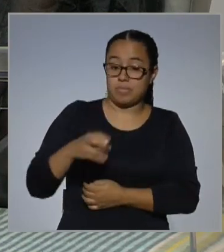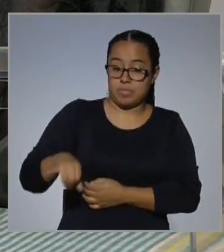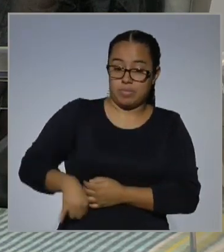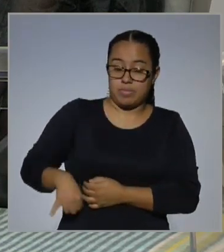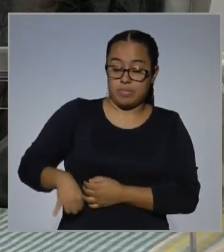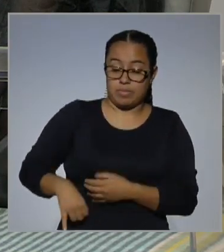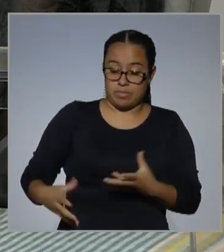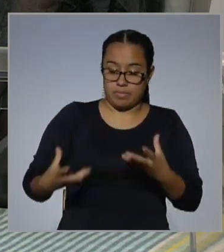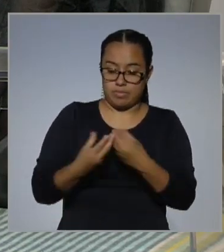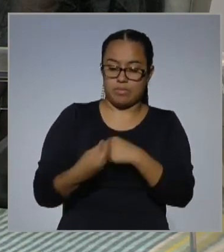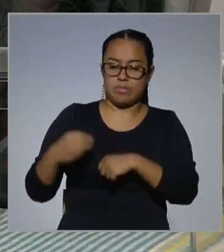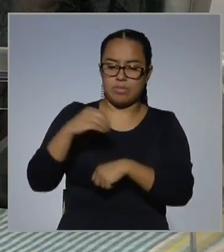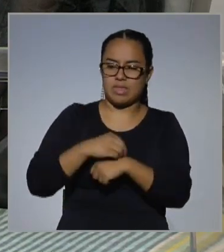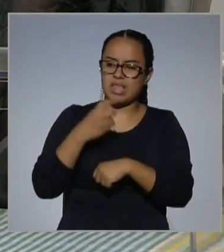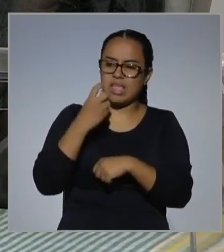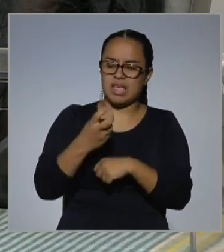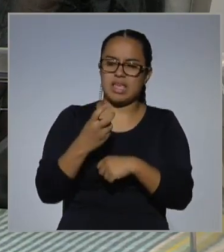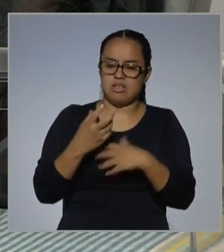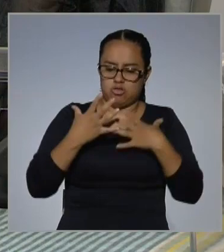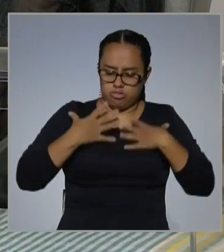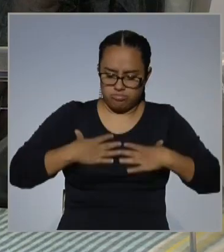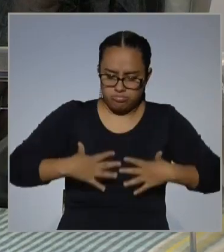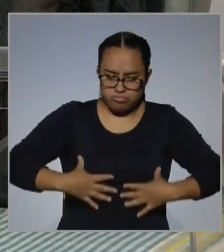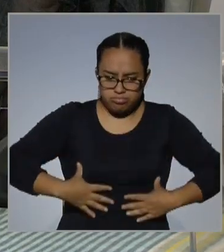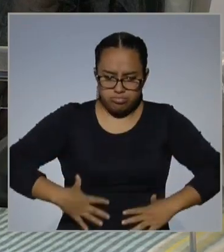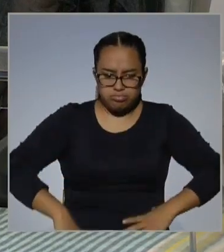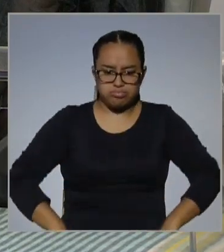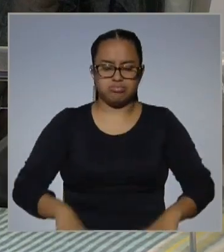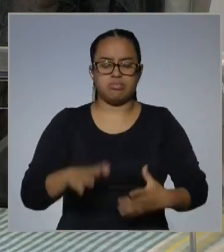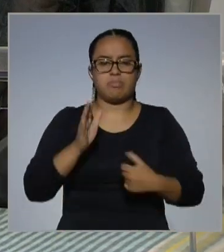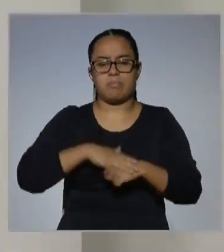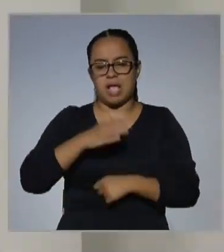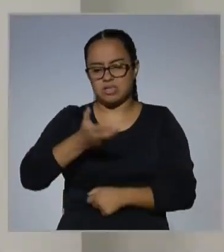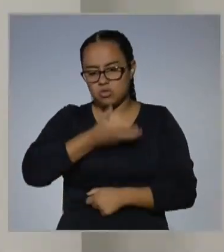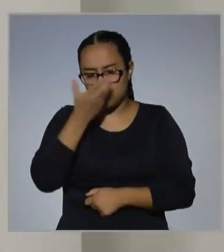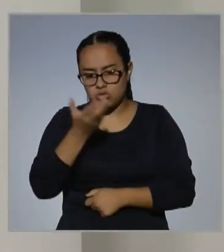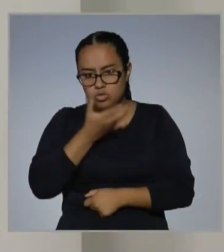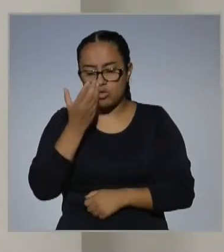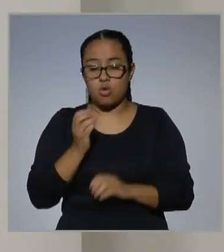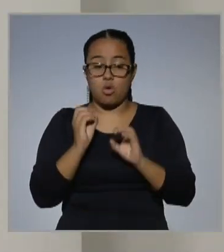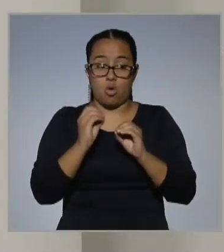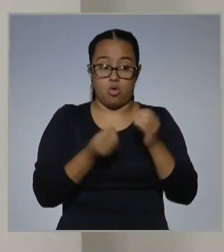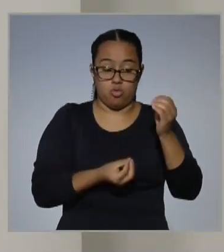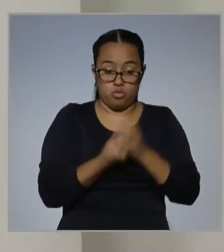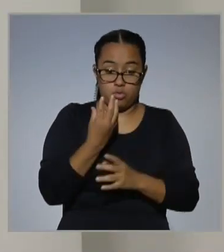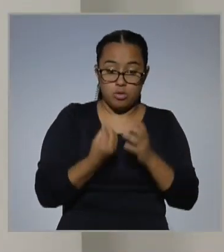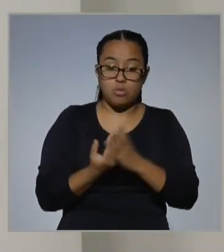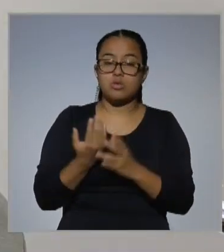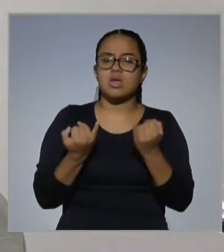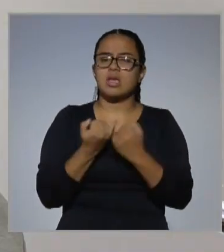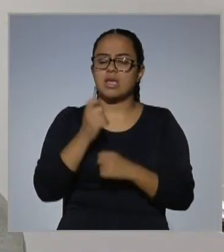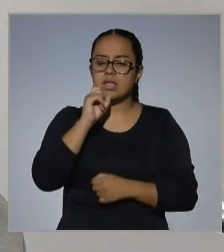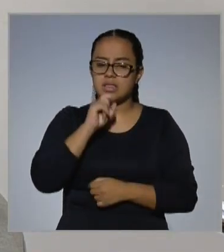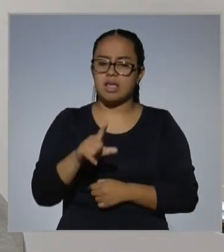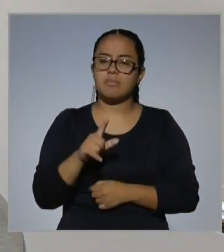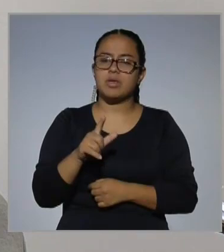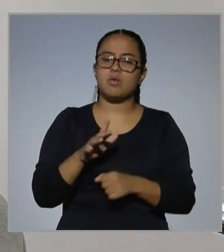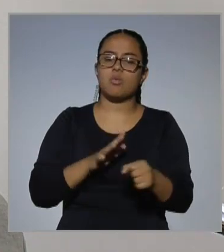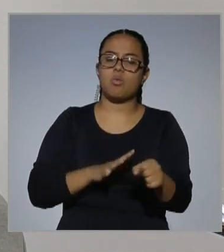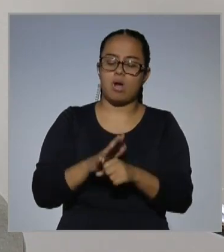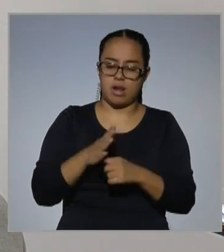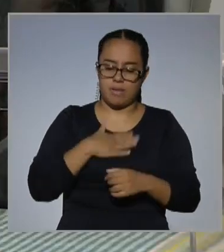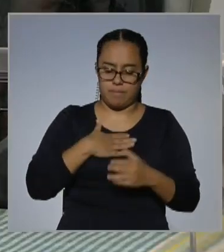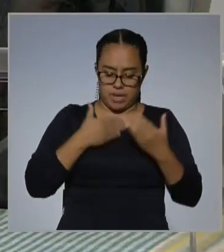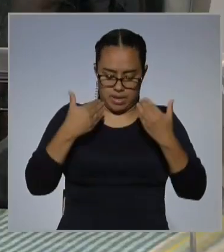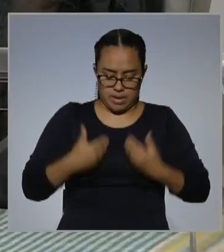que la incorporación de todos estos trajes, ya sean más tradicionales o más nuevos, también tiene que ver con la alteridad. O